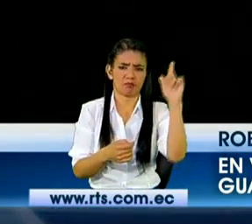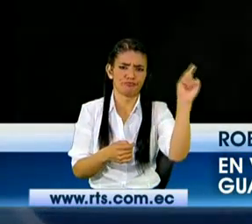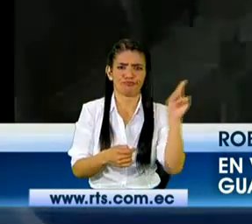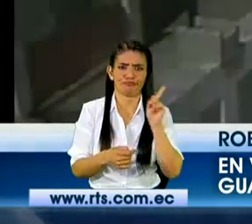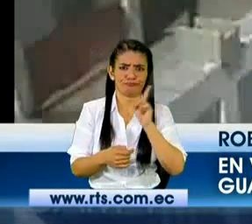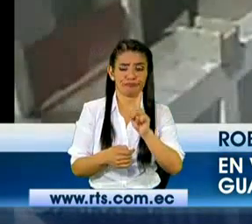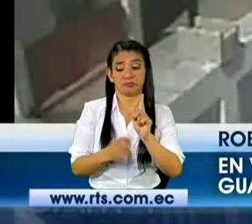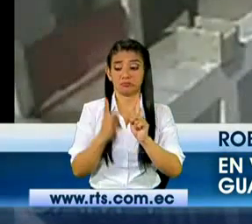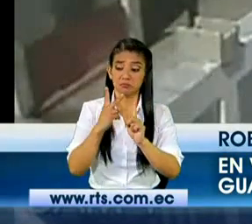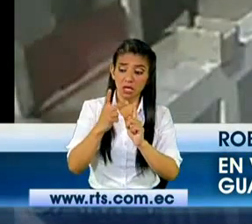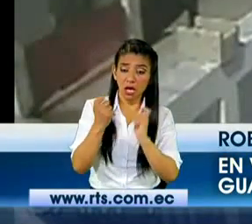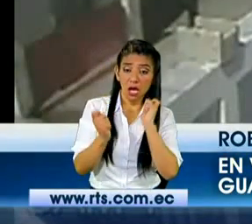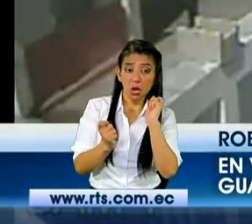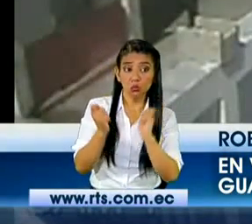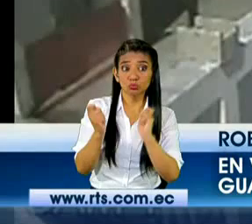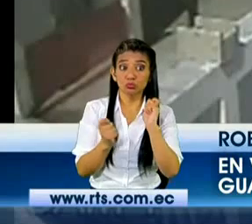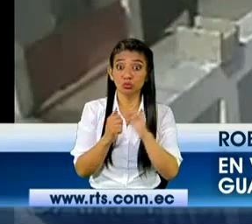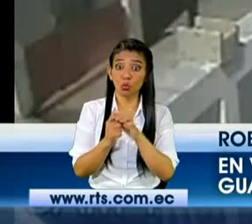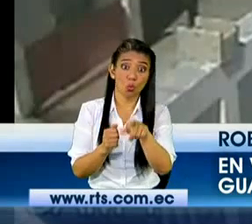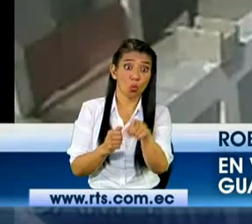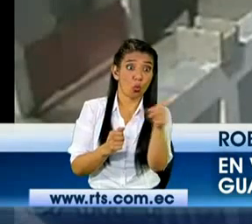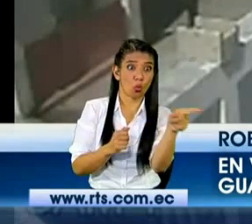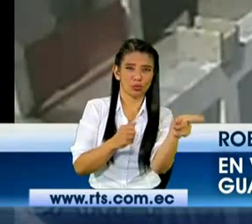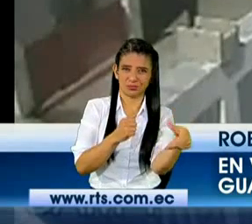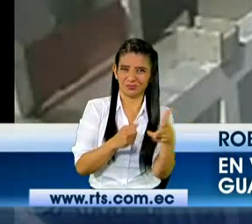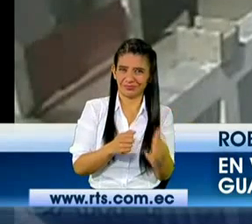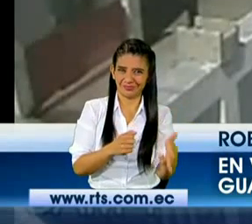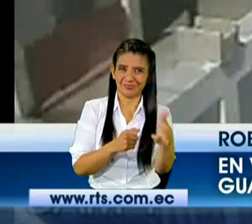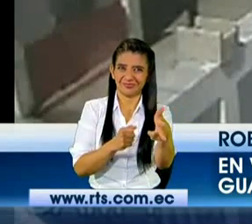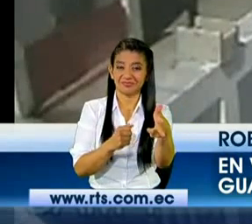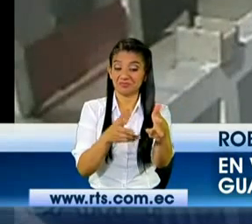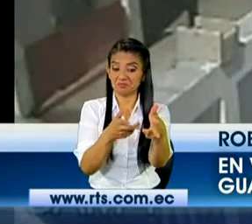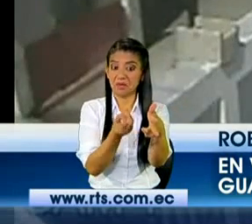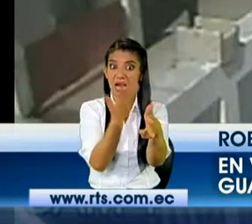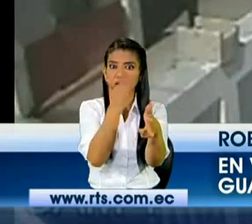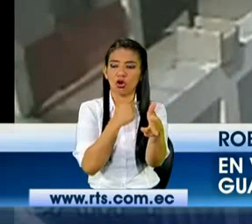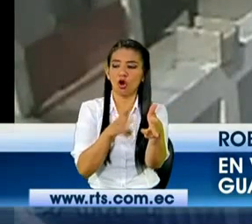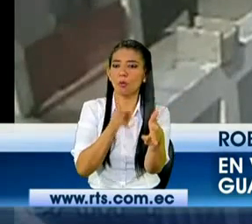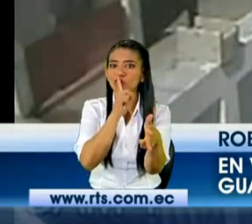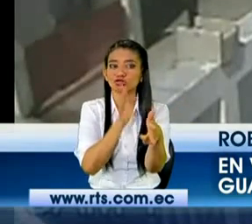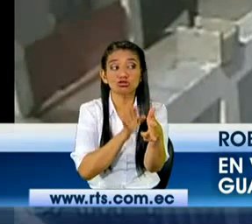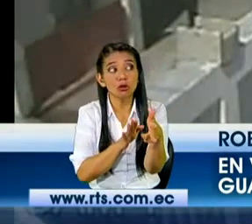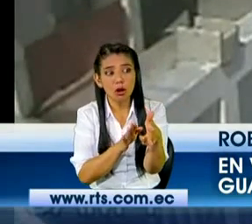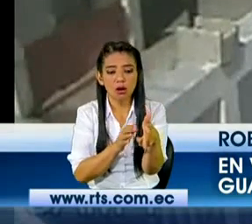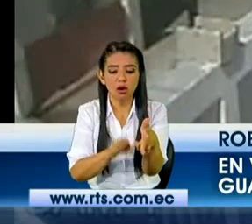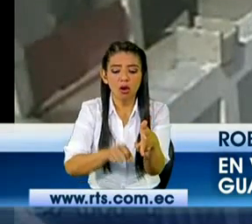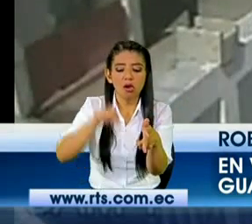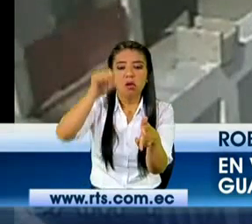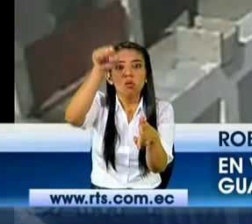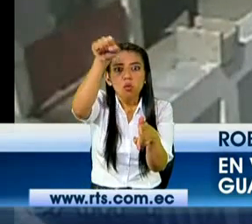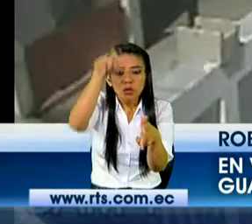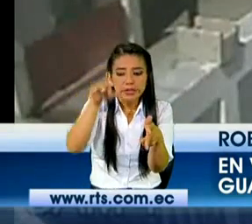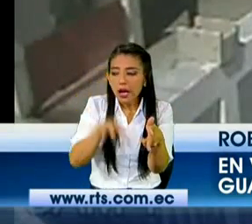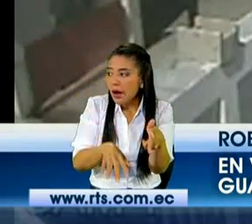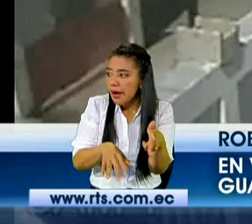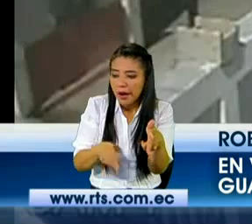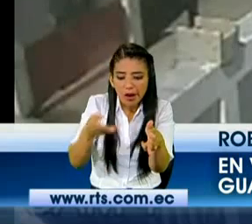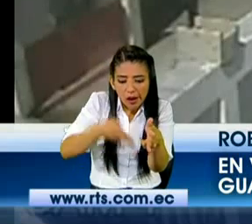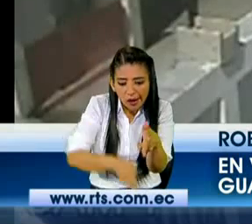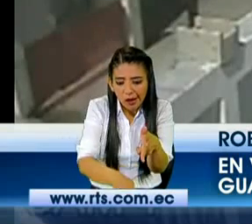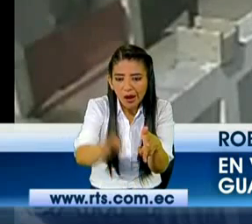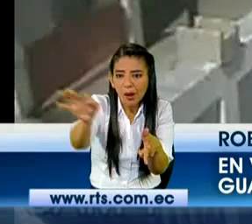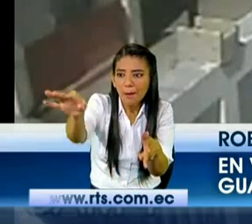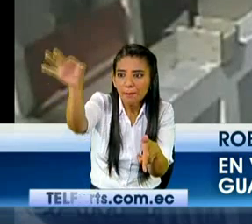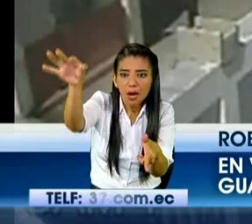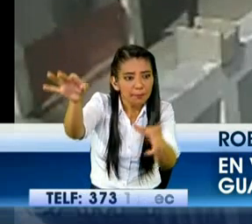seleccionado y mientras el carro de su compinche le hace cortina, este abre la puerta posterior, ingresa para quitar